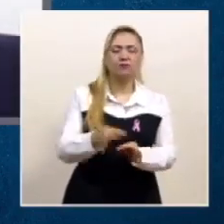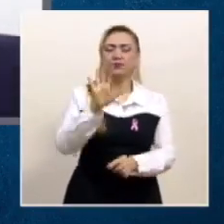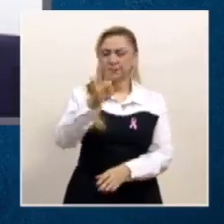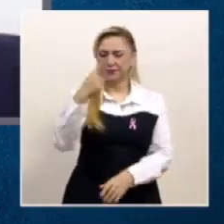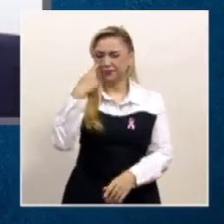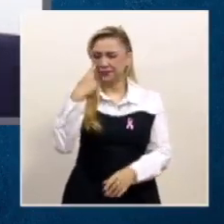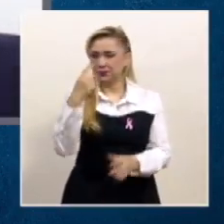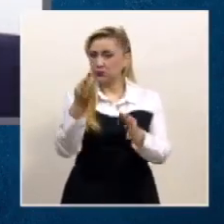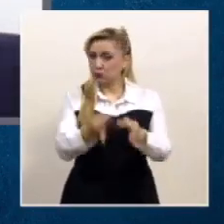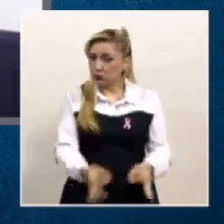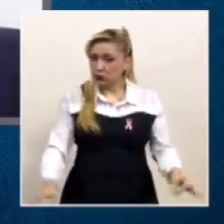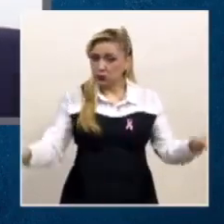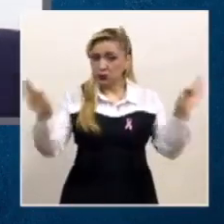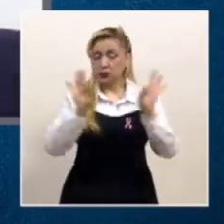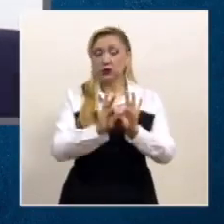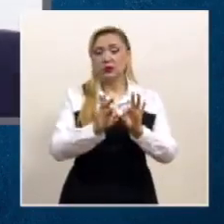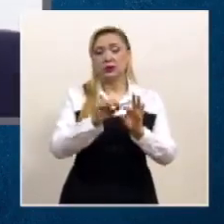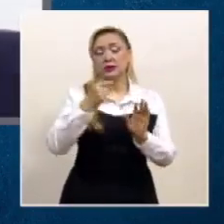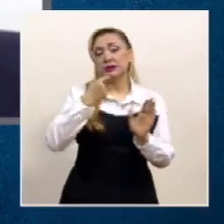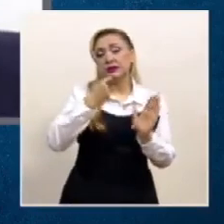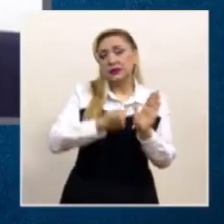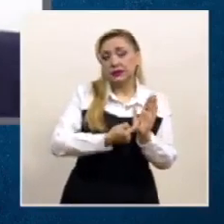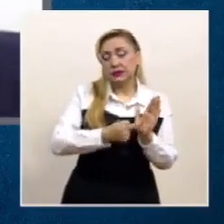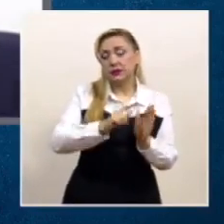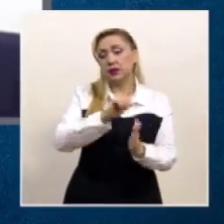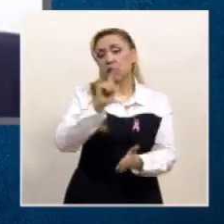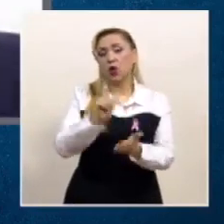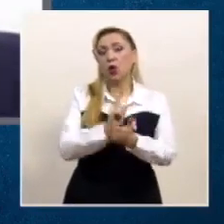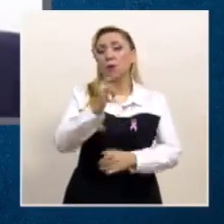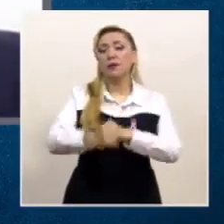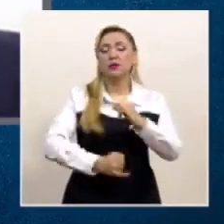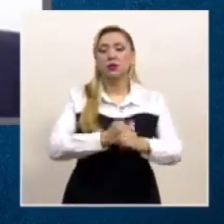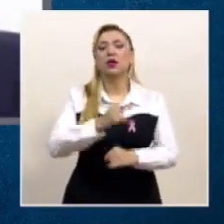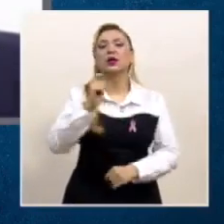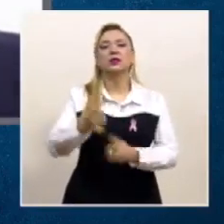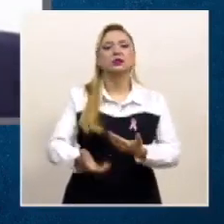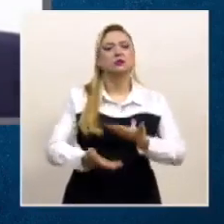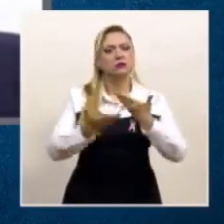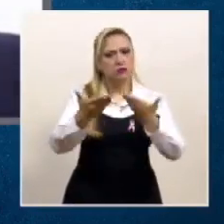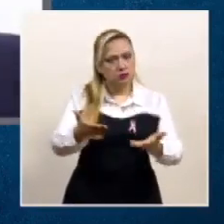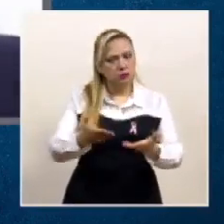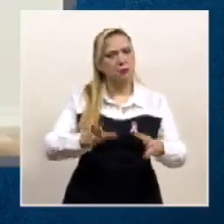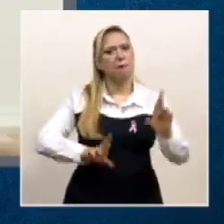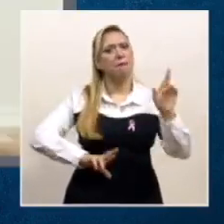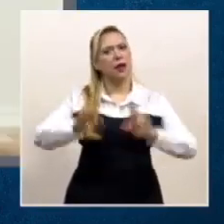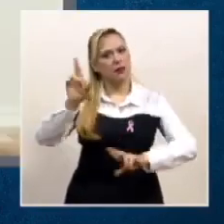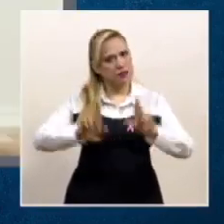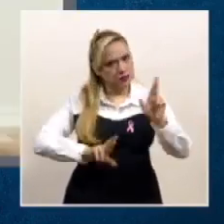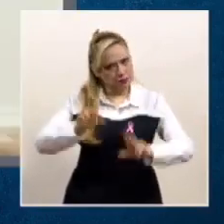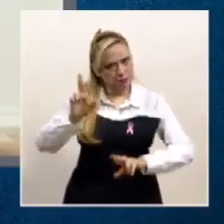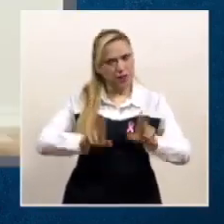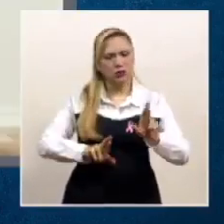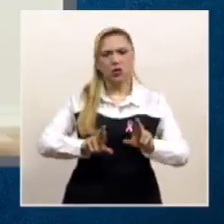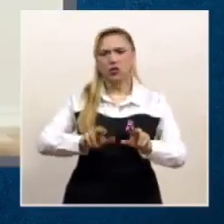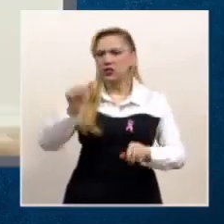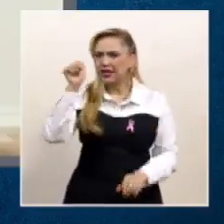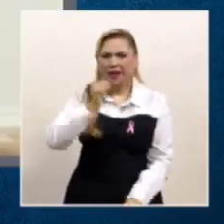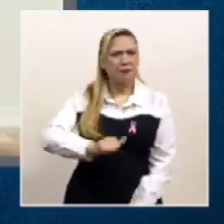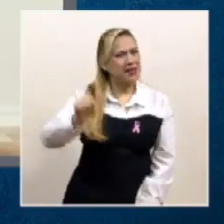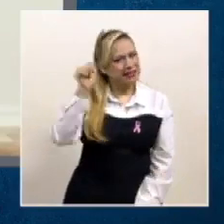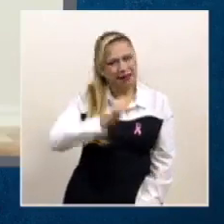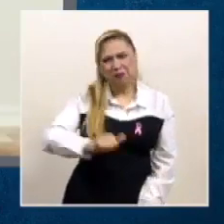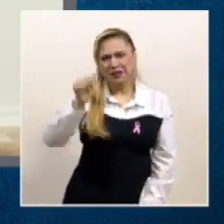puntos importantes que menciona la Convención es garantizar la participación activa de las personas